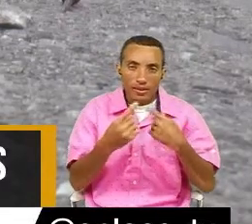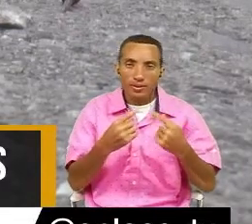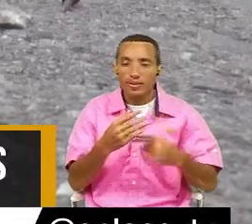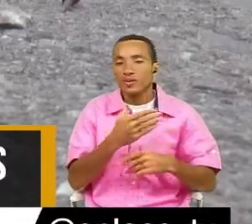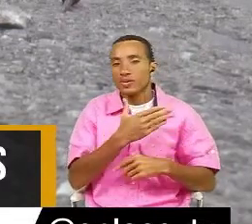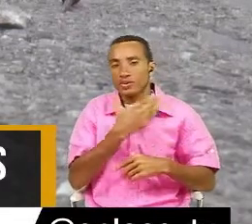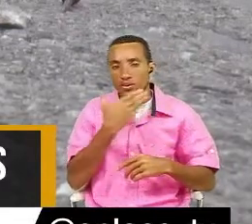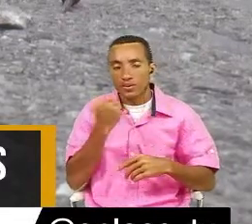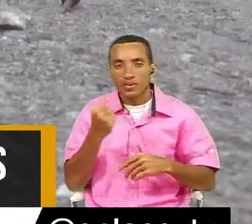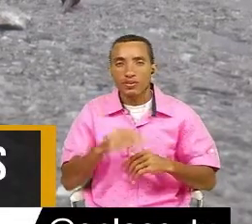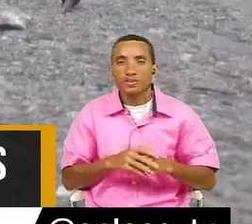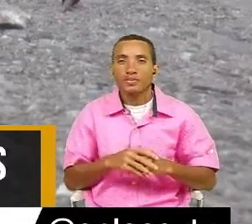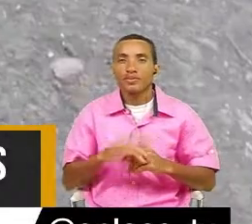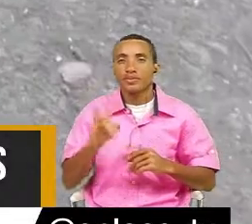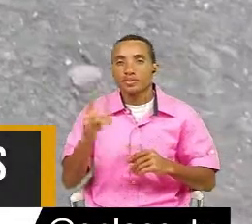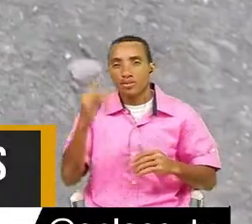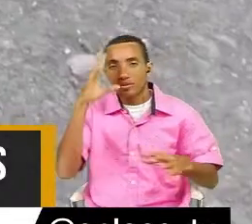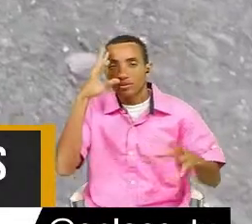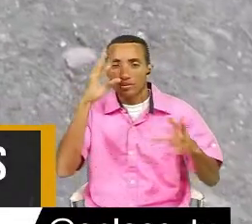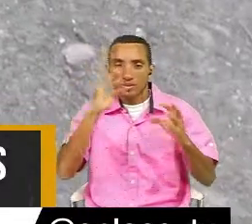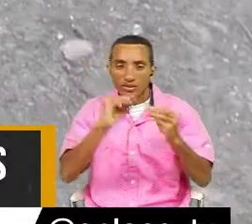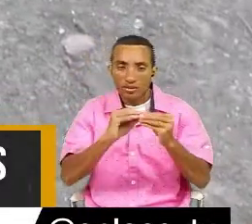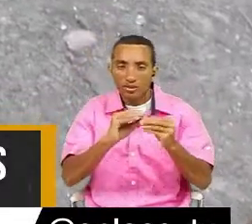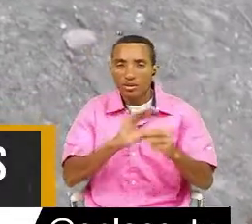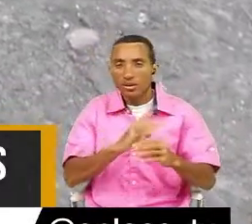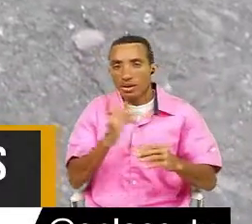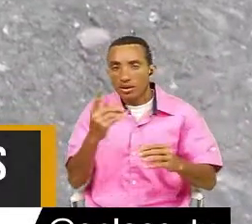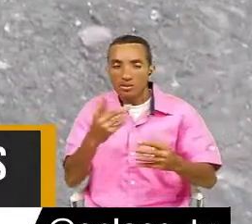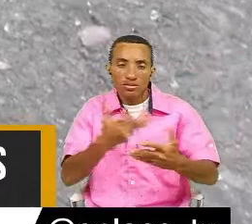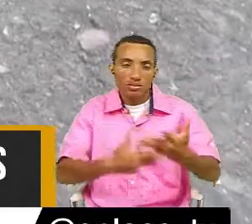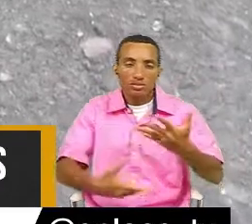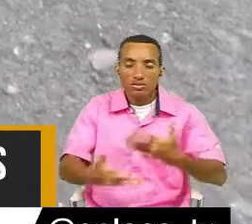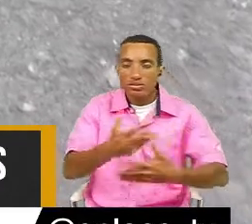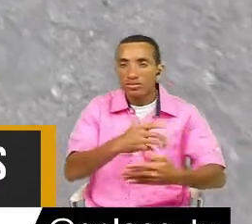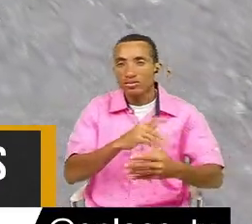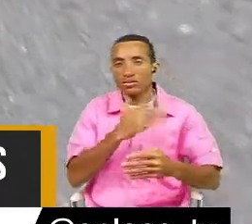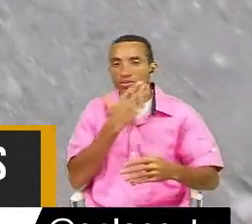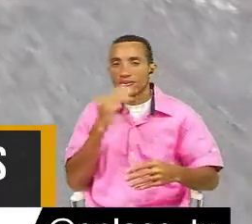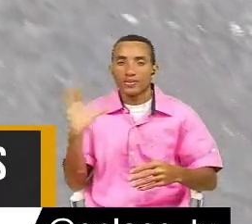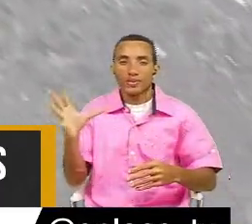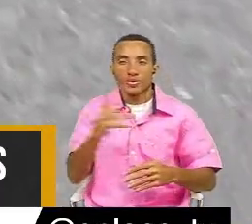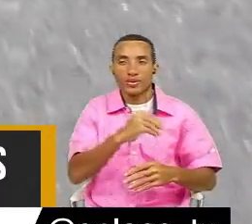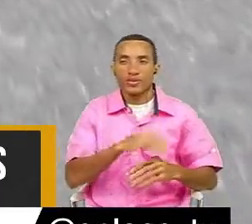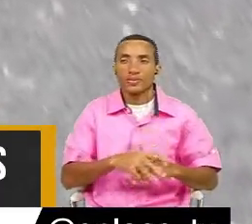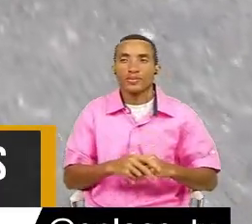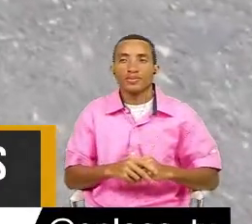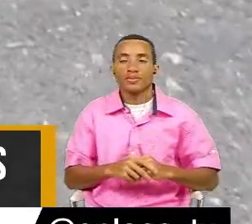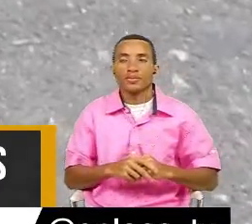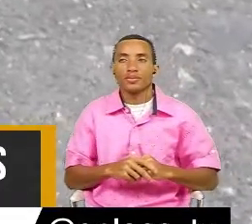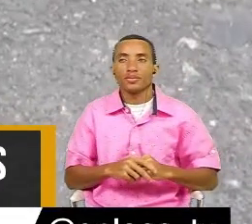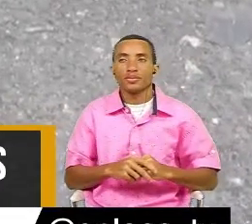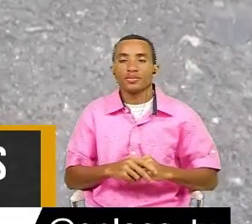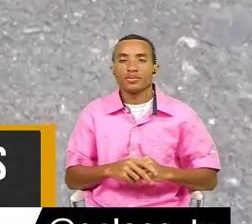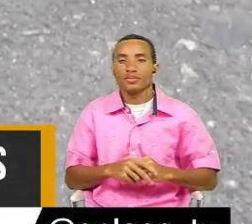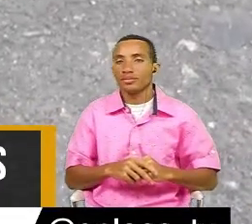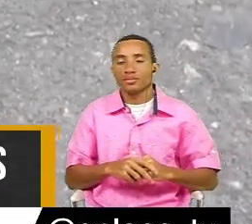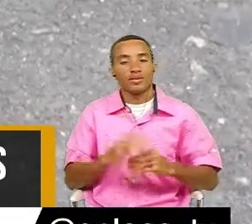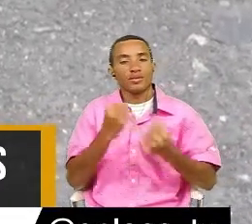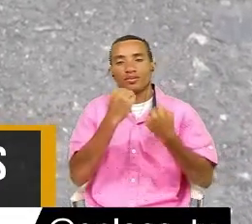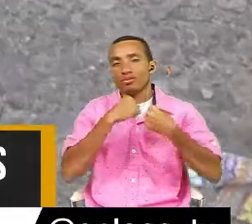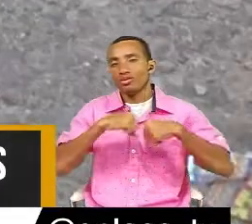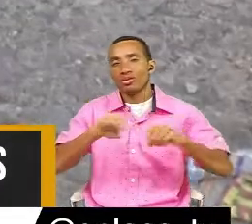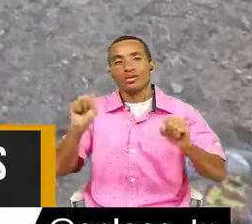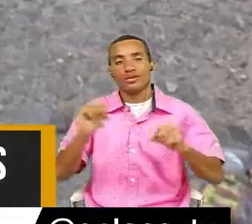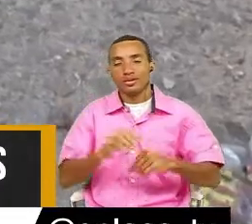buscar unos acuerdos mínimos de convivencia entre los diferentes actores de la vía. No es posible que hechos como